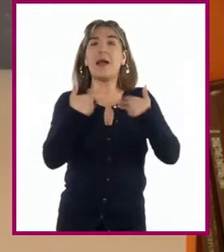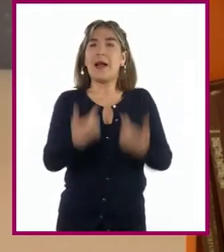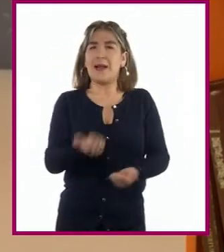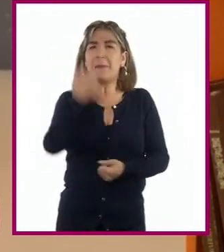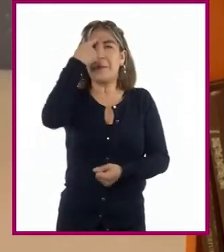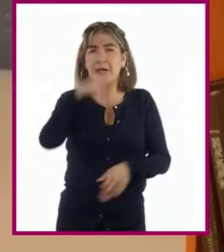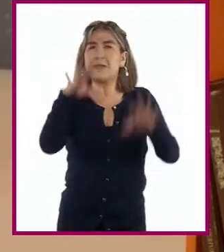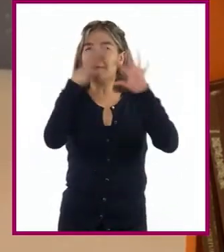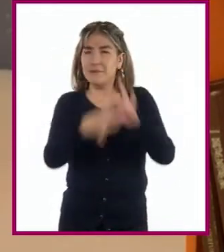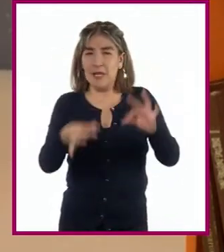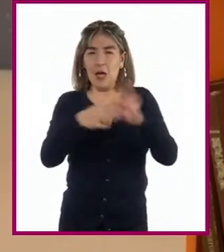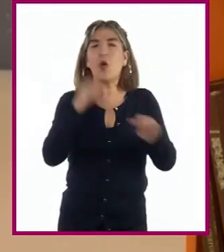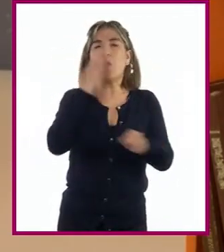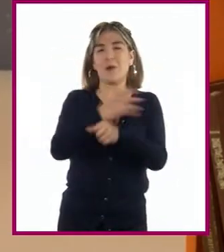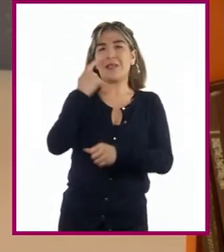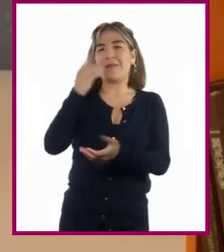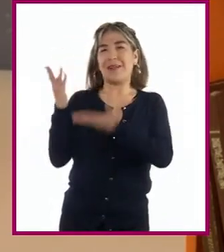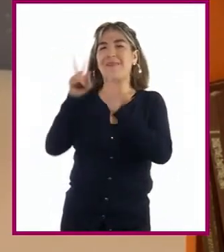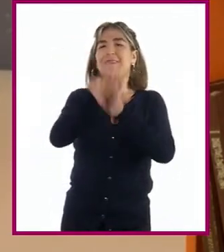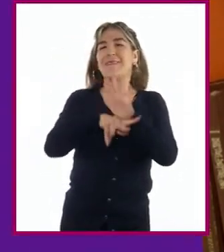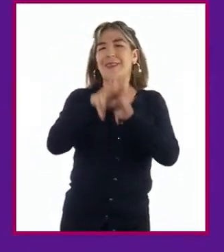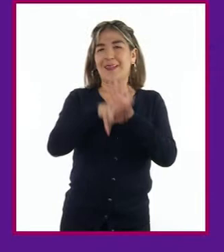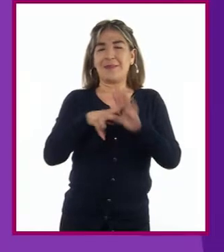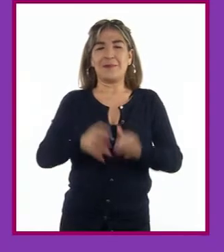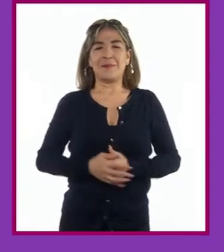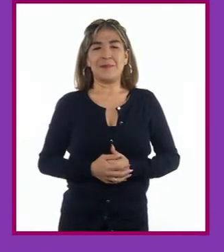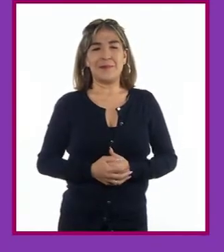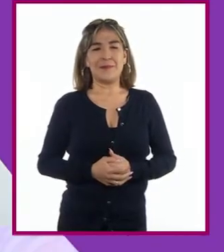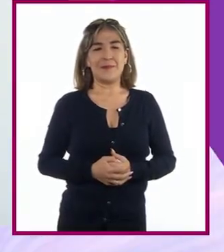con atención el siguiente video.